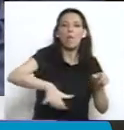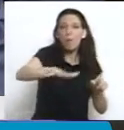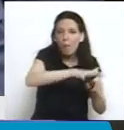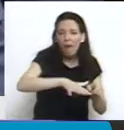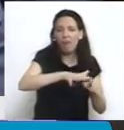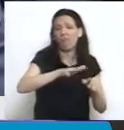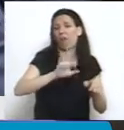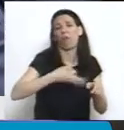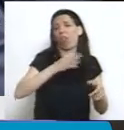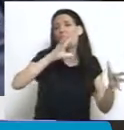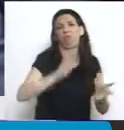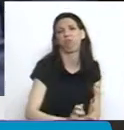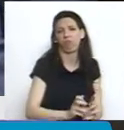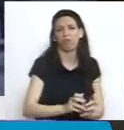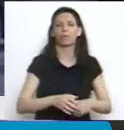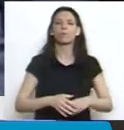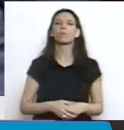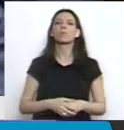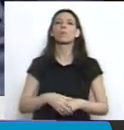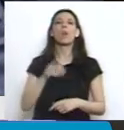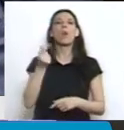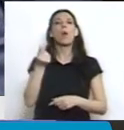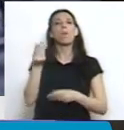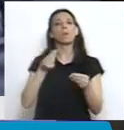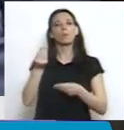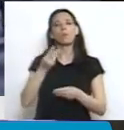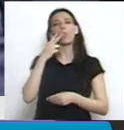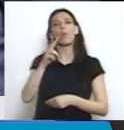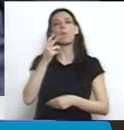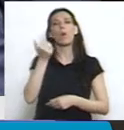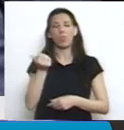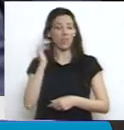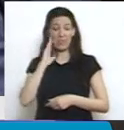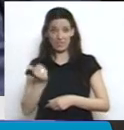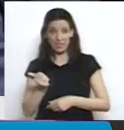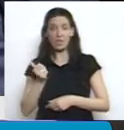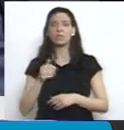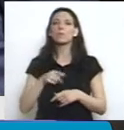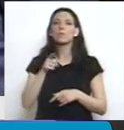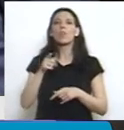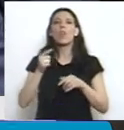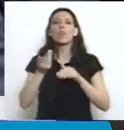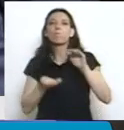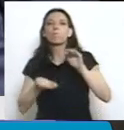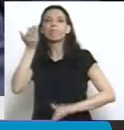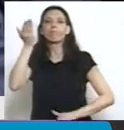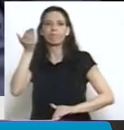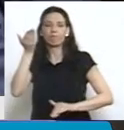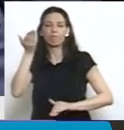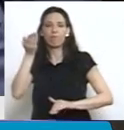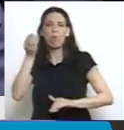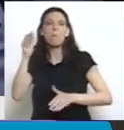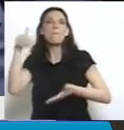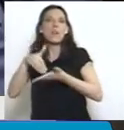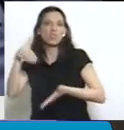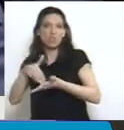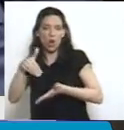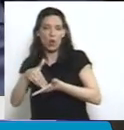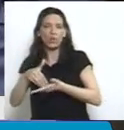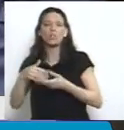El presupuesto del 2016 prevé un superávit de 4.000 millones a partir de un crecimiento de los